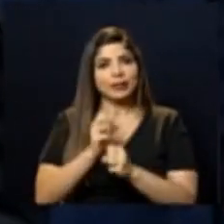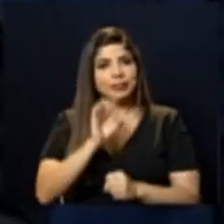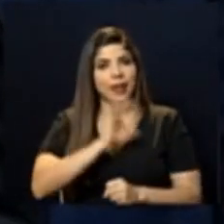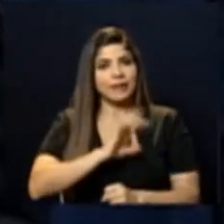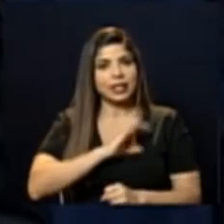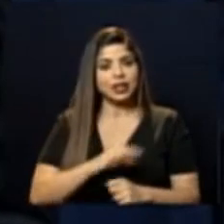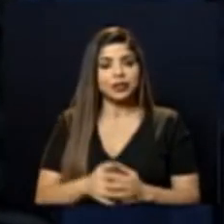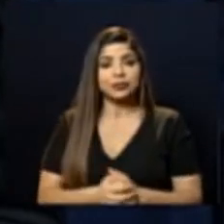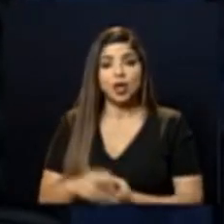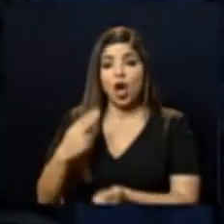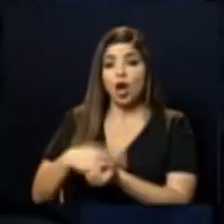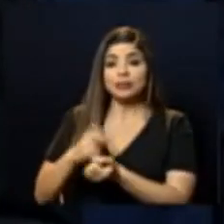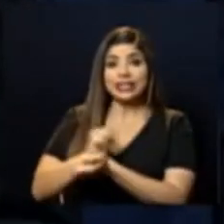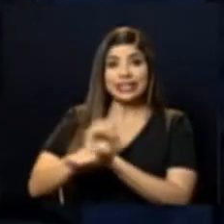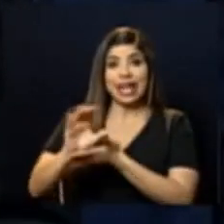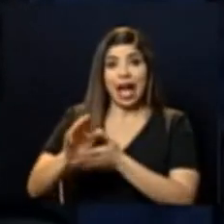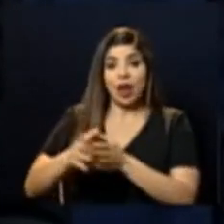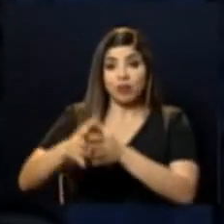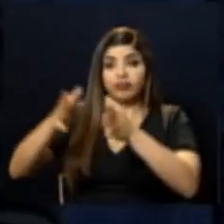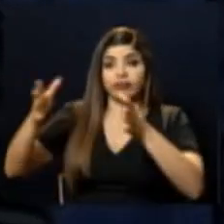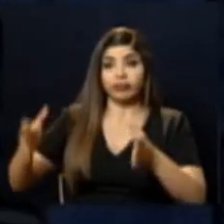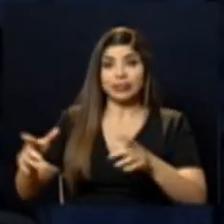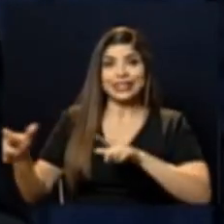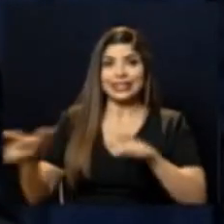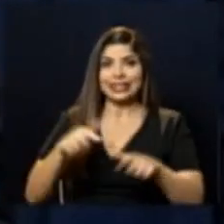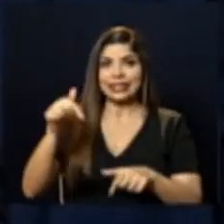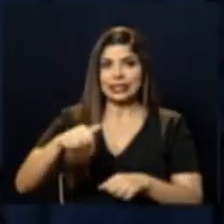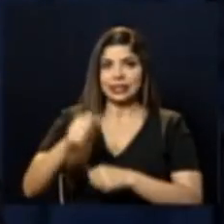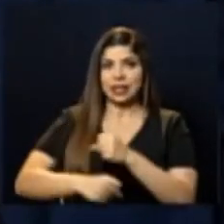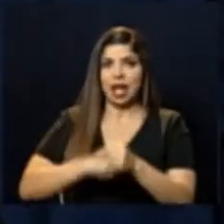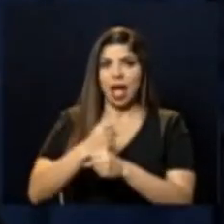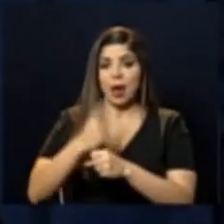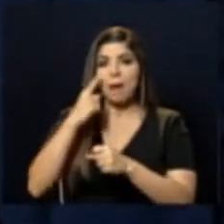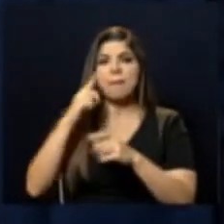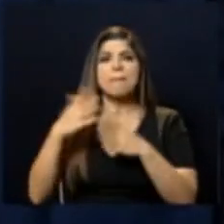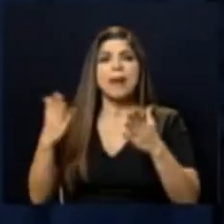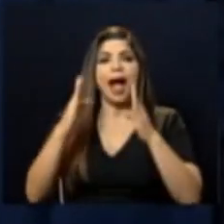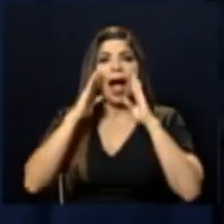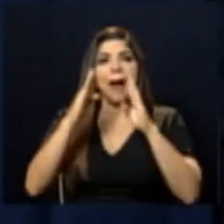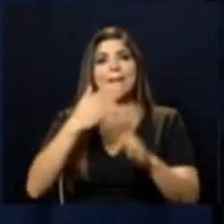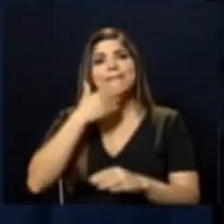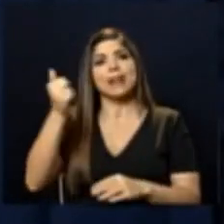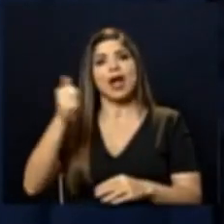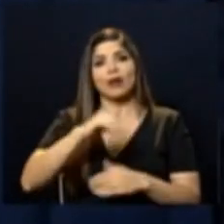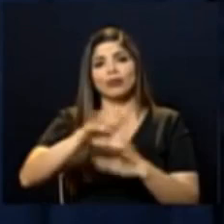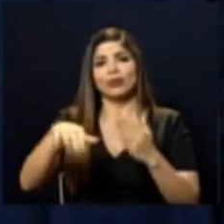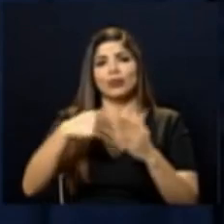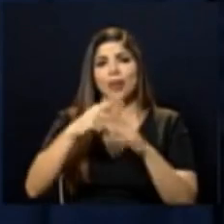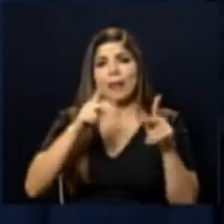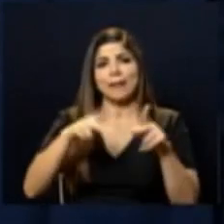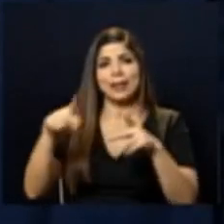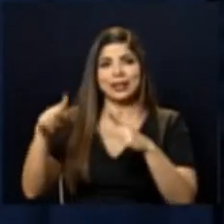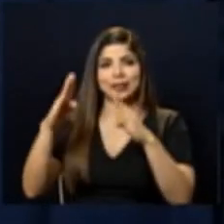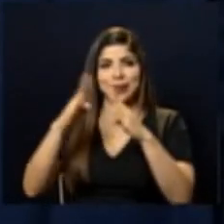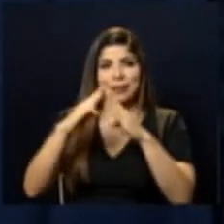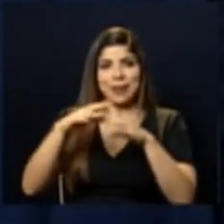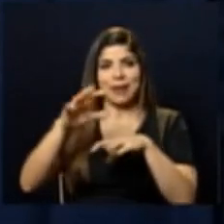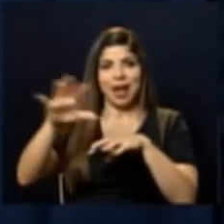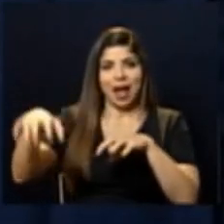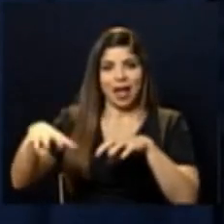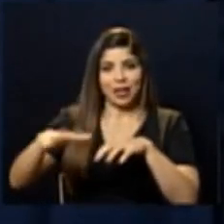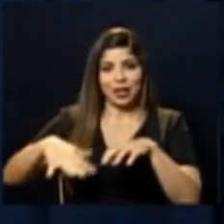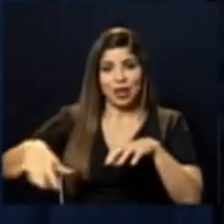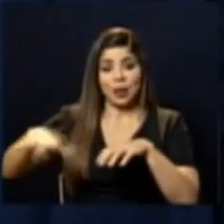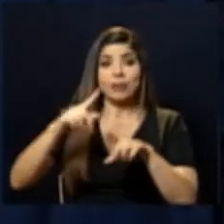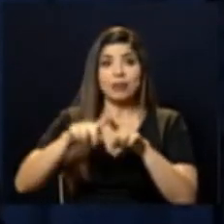La ampliación del Hospital de San Carlos estará lista este año para atender mejor a todas las personas de este cantón y también